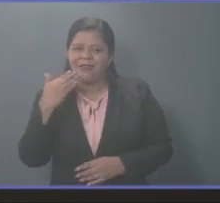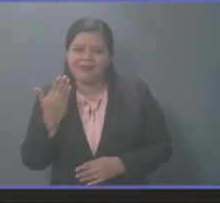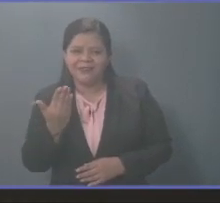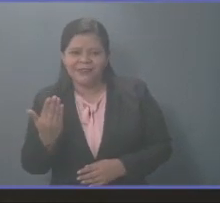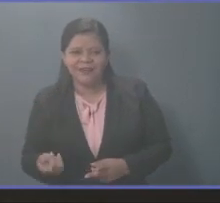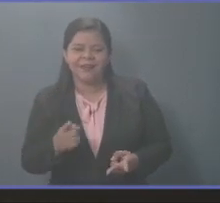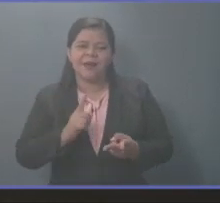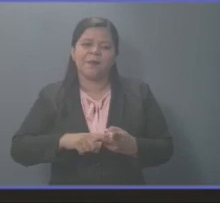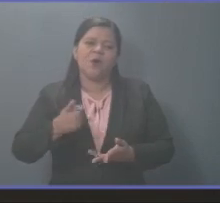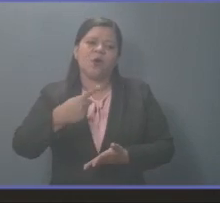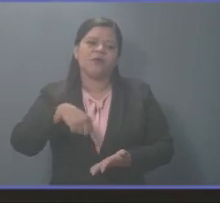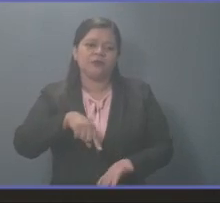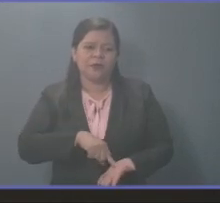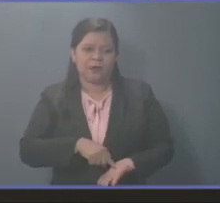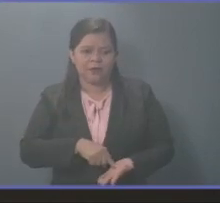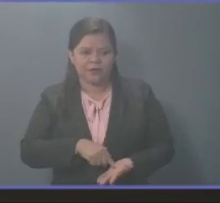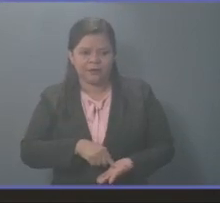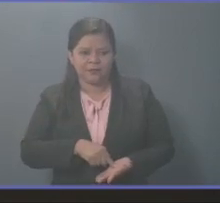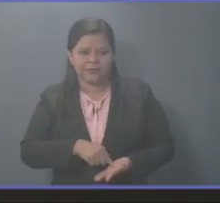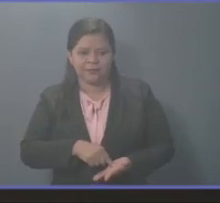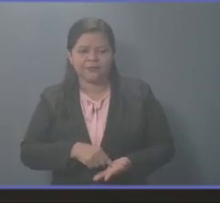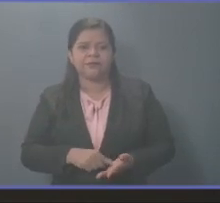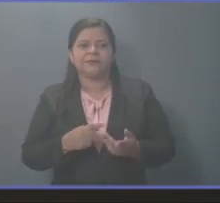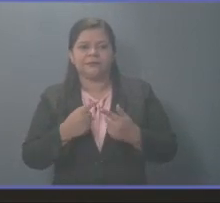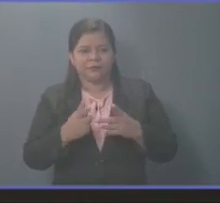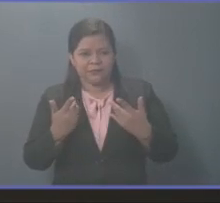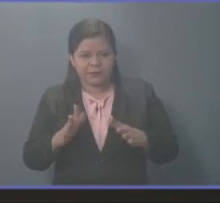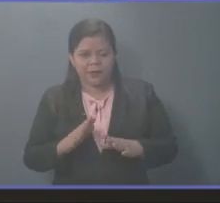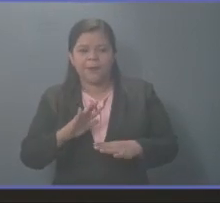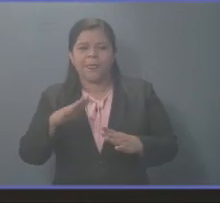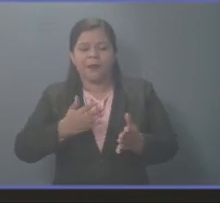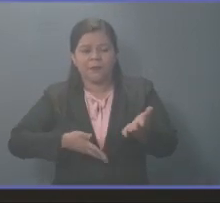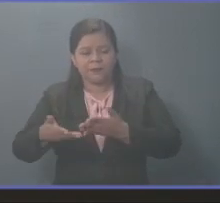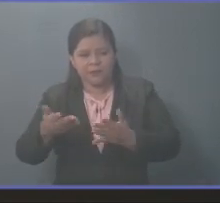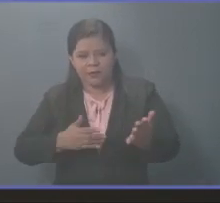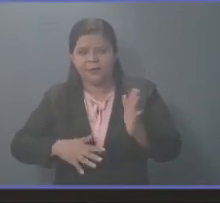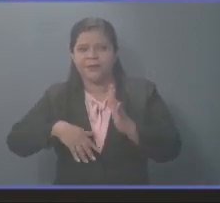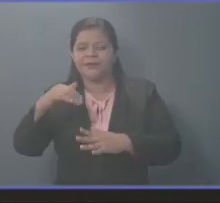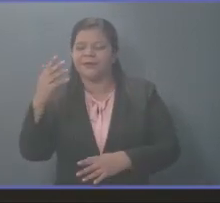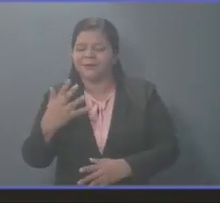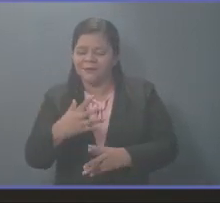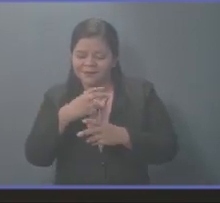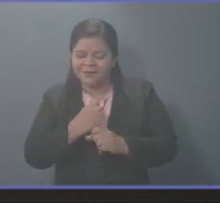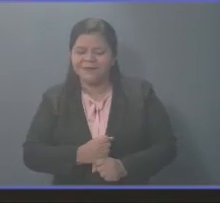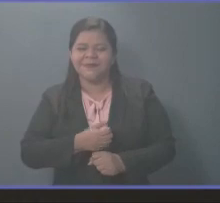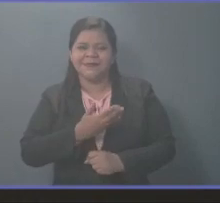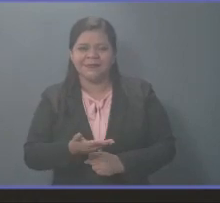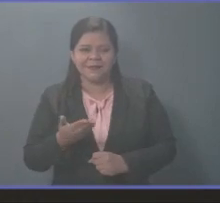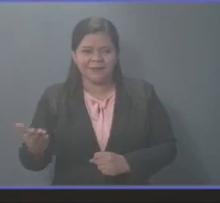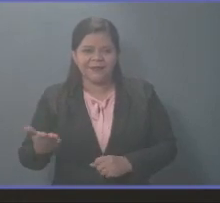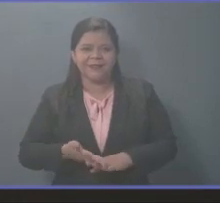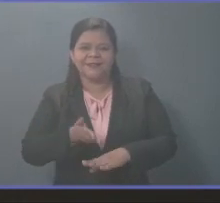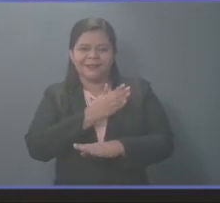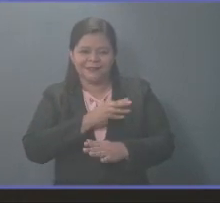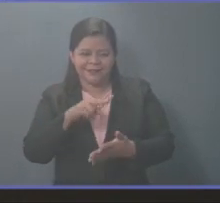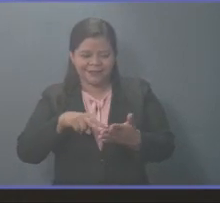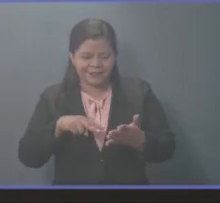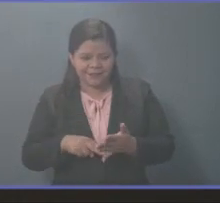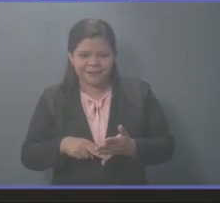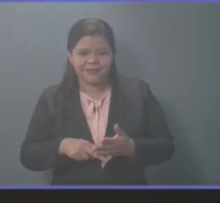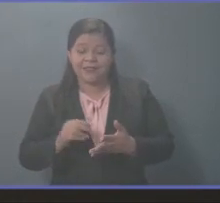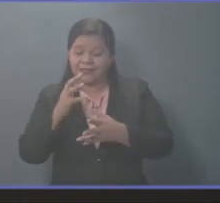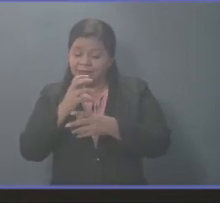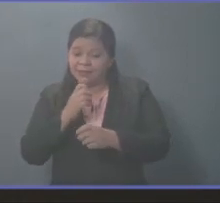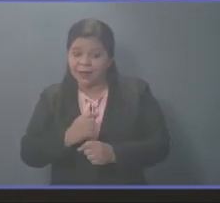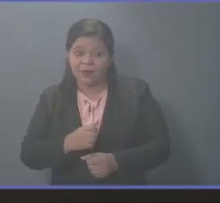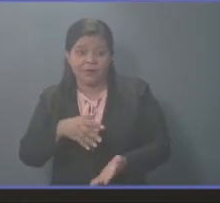ciudad. Debe ser un servicio que garantice los elementos que ya se han leído, de la